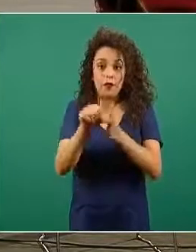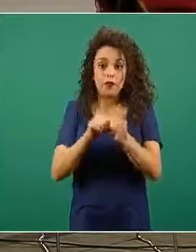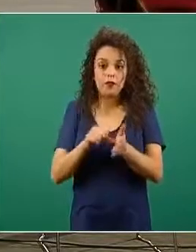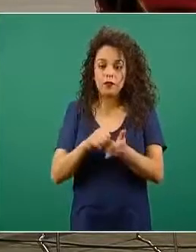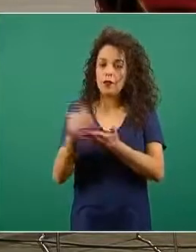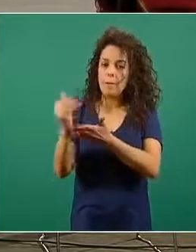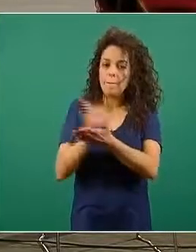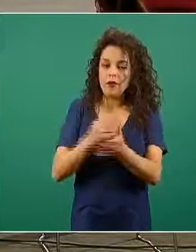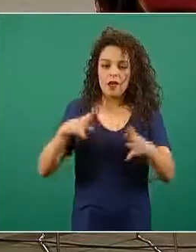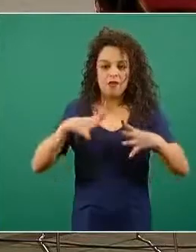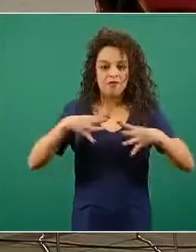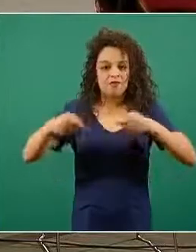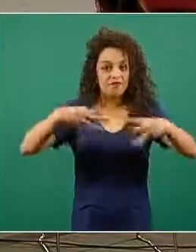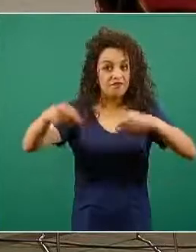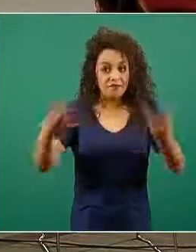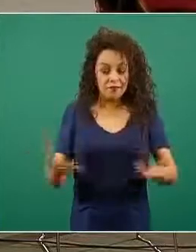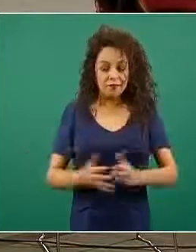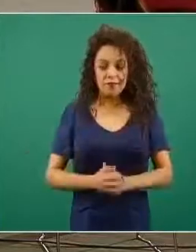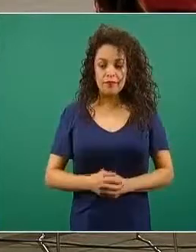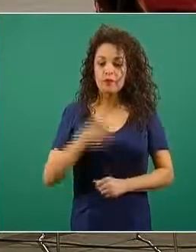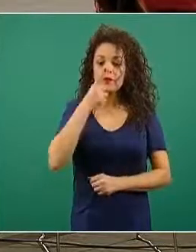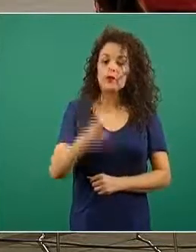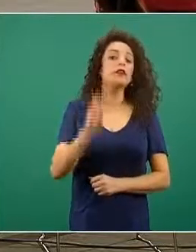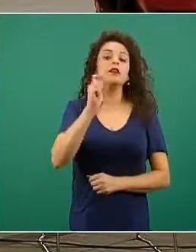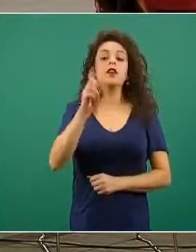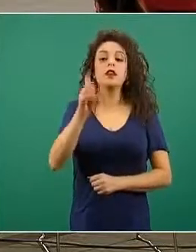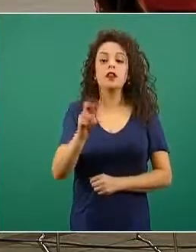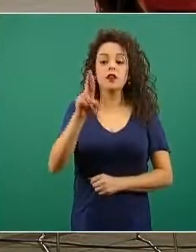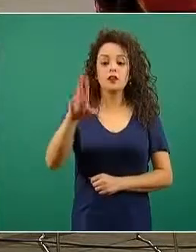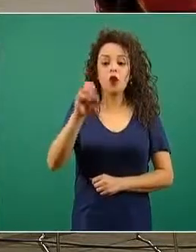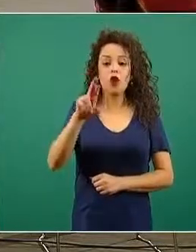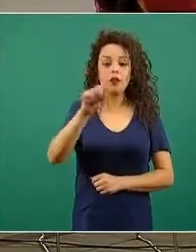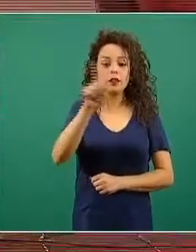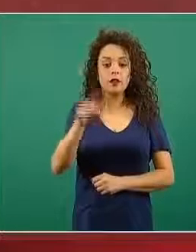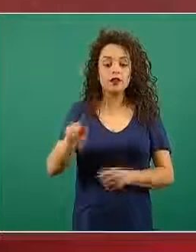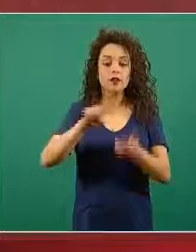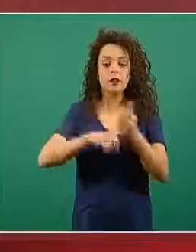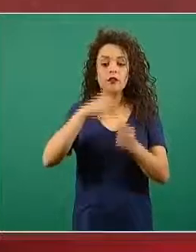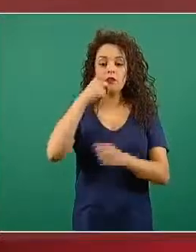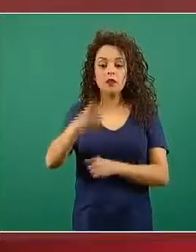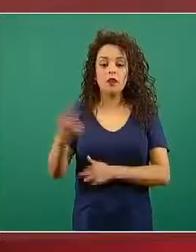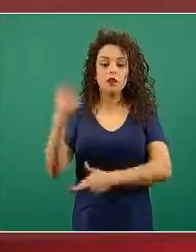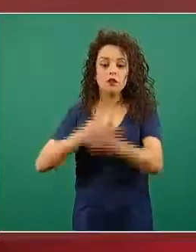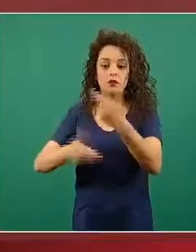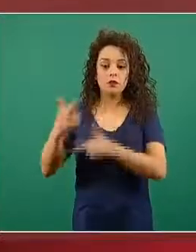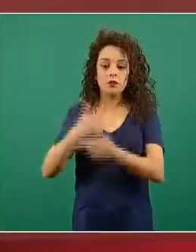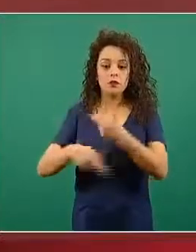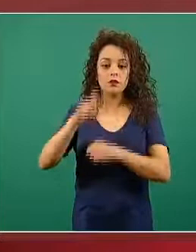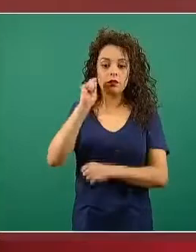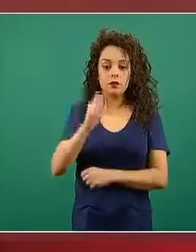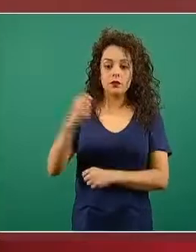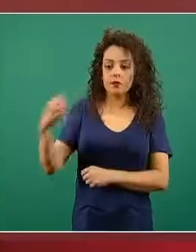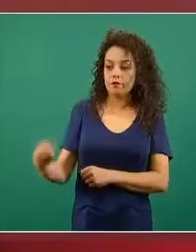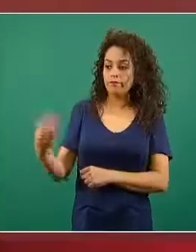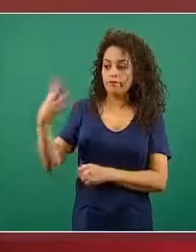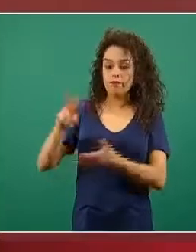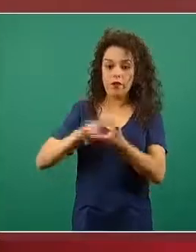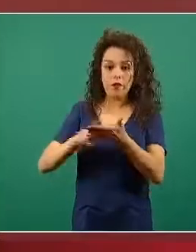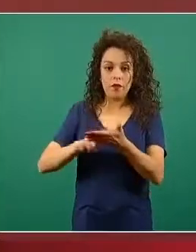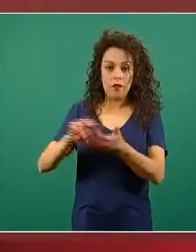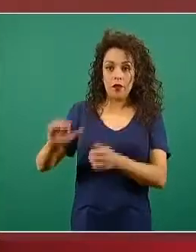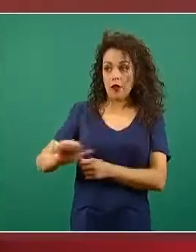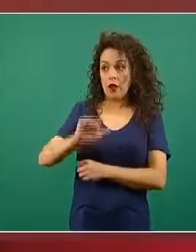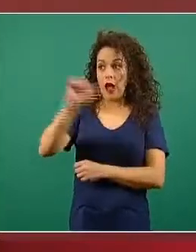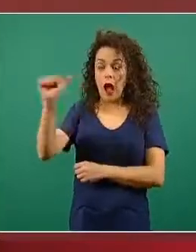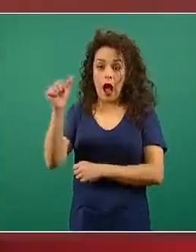epidémica. Lo que acaba de anunciar el doctor Ricardo Cortés, que es un retorno del semáforo amarillo al verde hacia el semáforo amarillo,